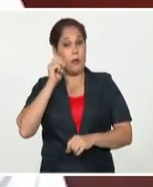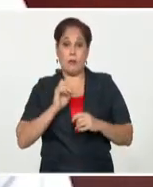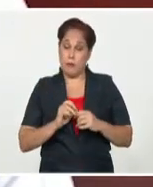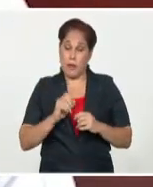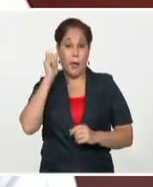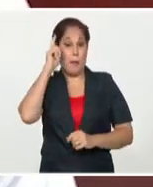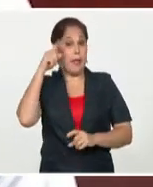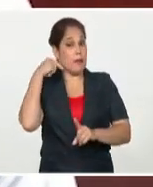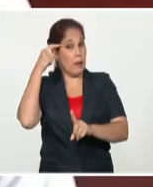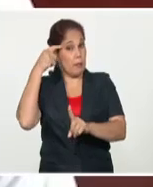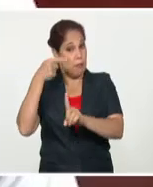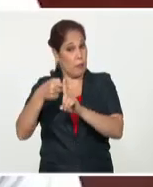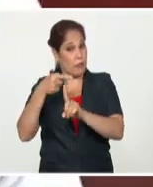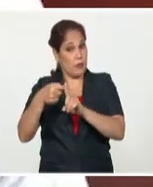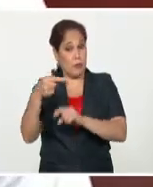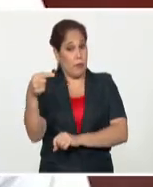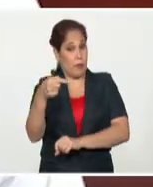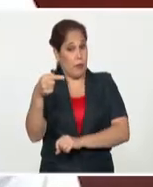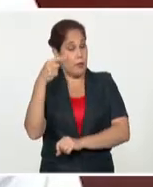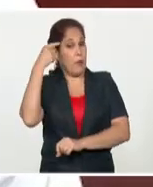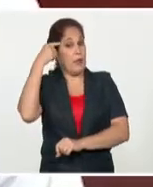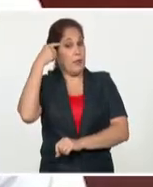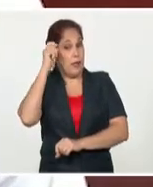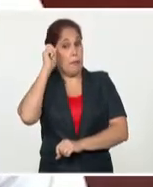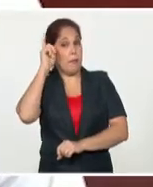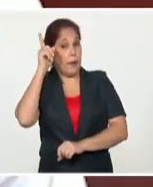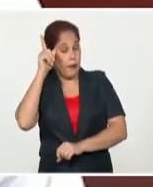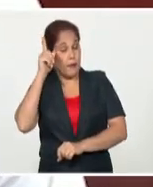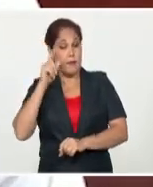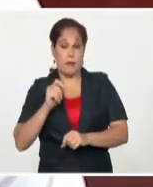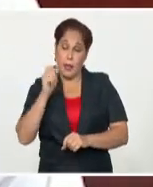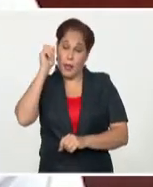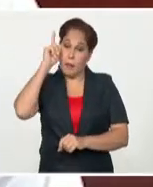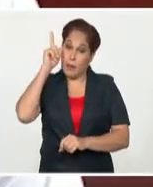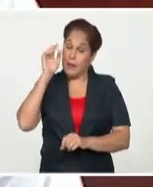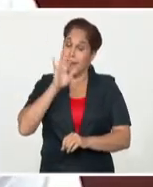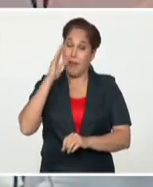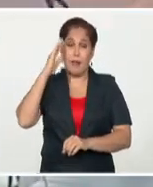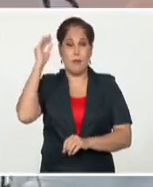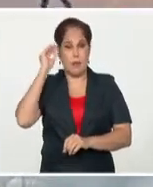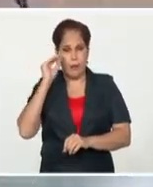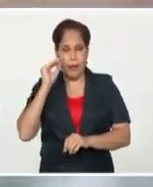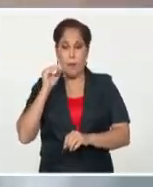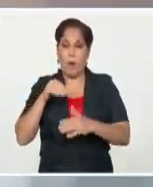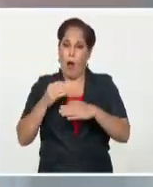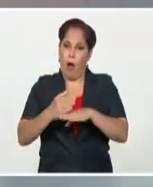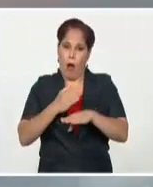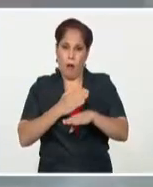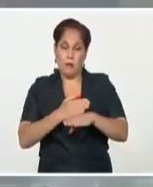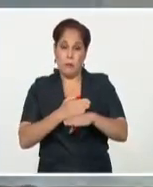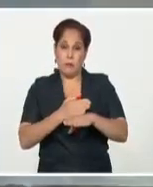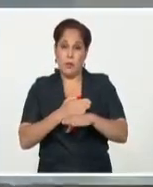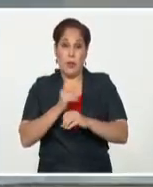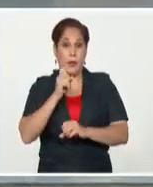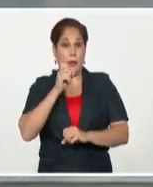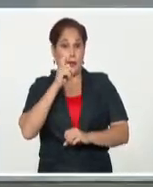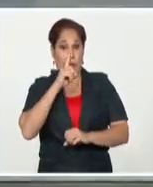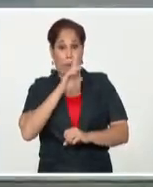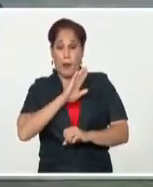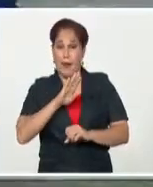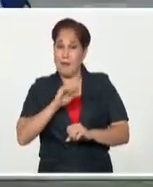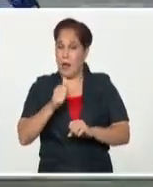las experiencias positivas y negativas, que han sido mucho más experiencias negativas que positivas en este premundial. Salir a terminar bien las eliminatorias